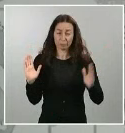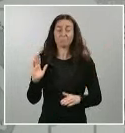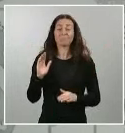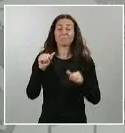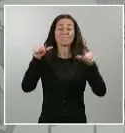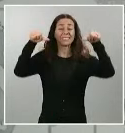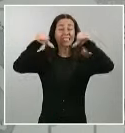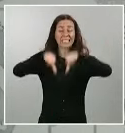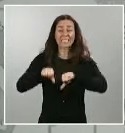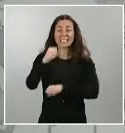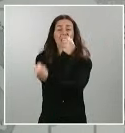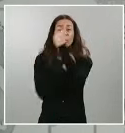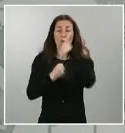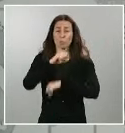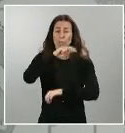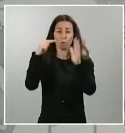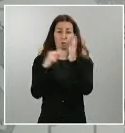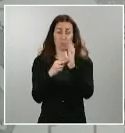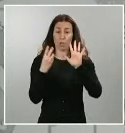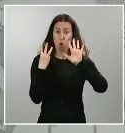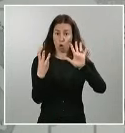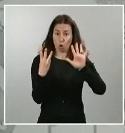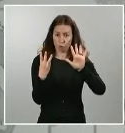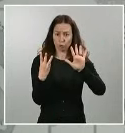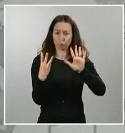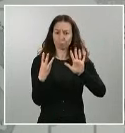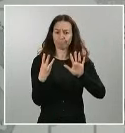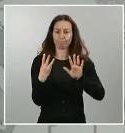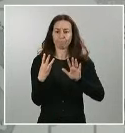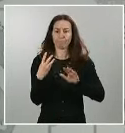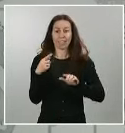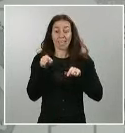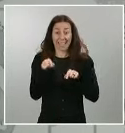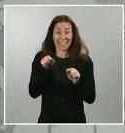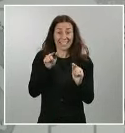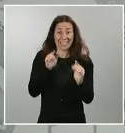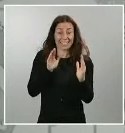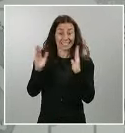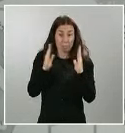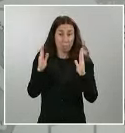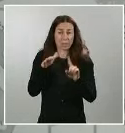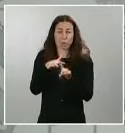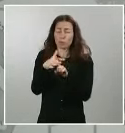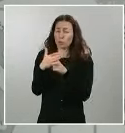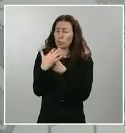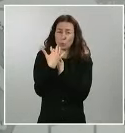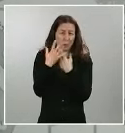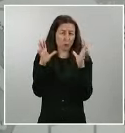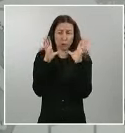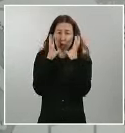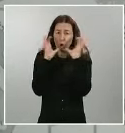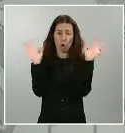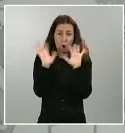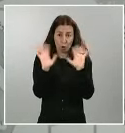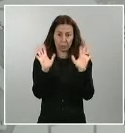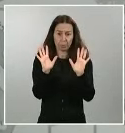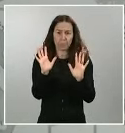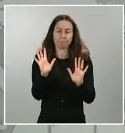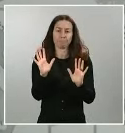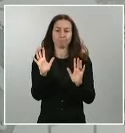y las limitaciones que tuvo la respuesta europea a esa catástrofe económica. Esta vez Europa no puede fallar, no debe